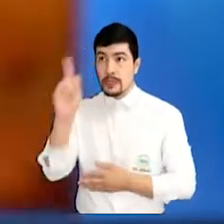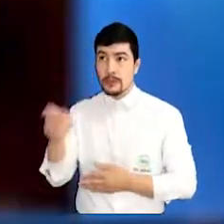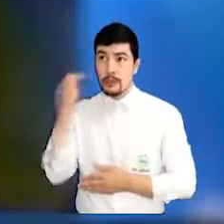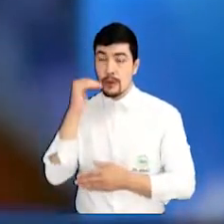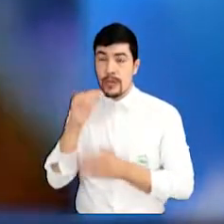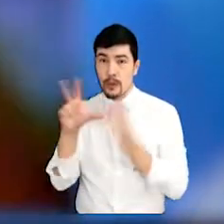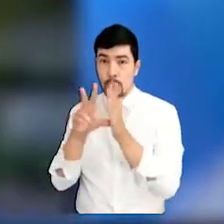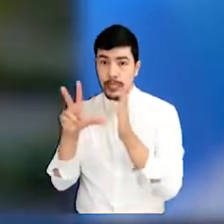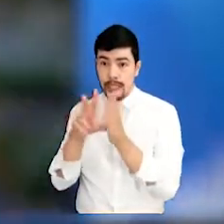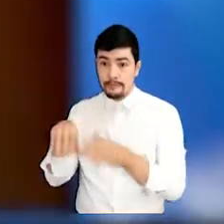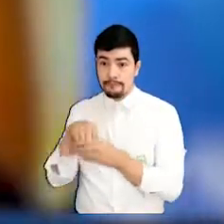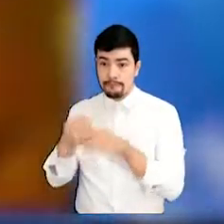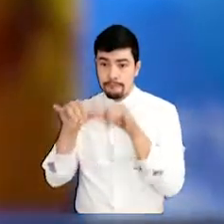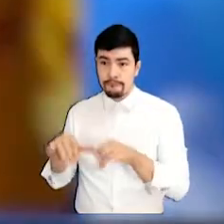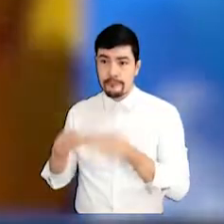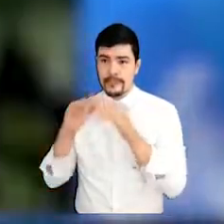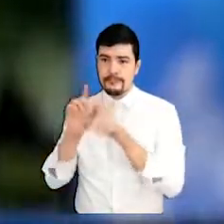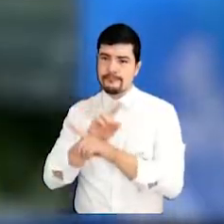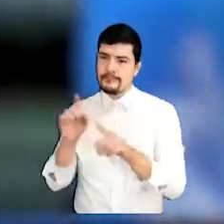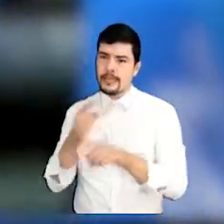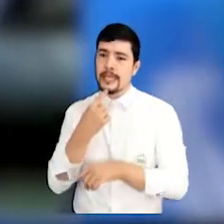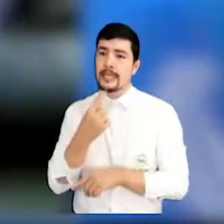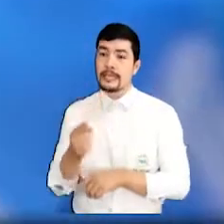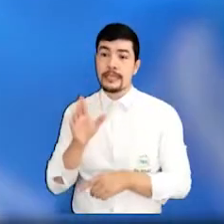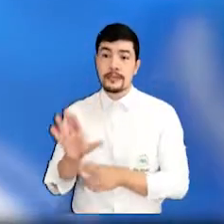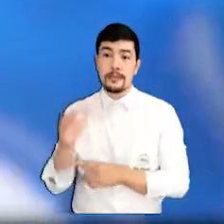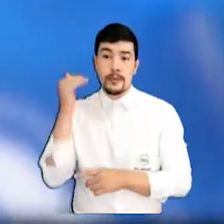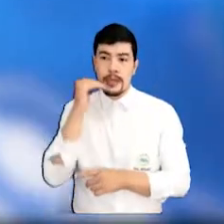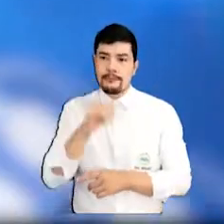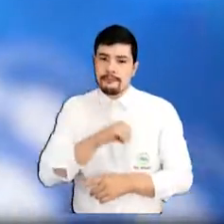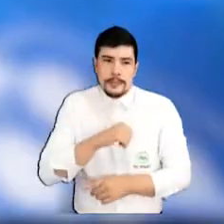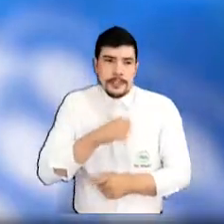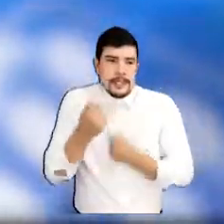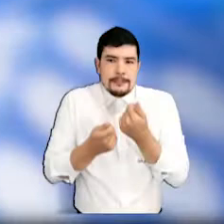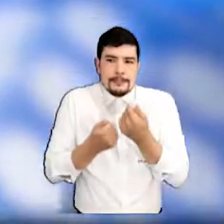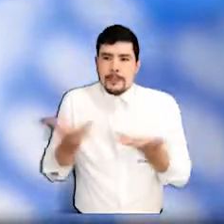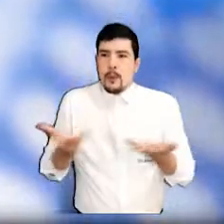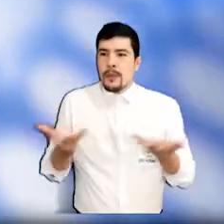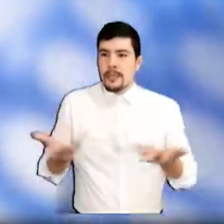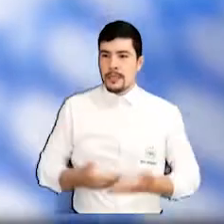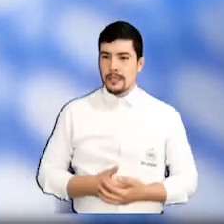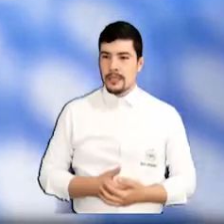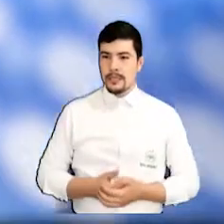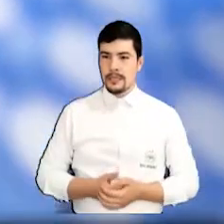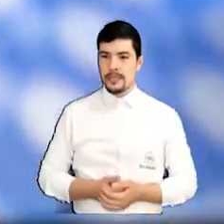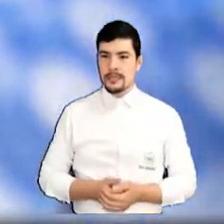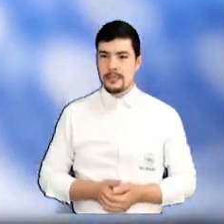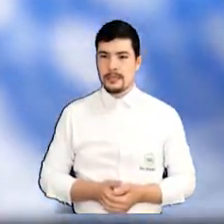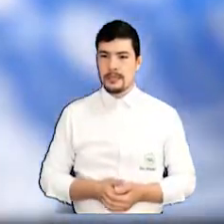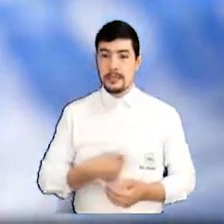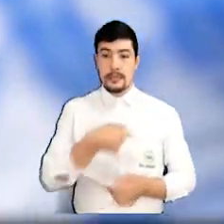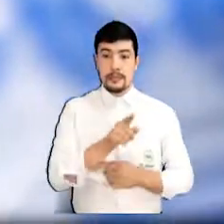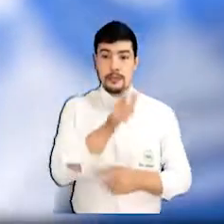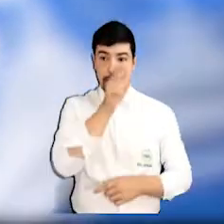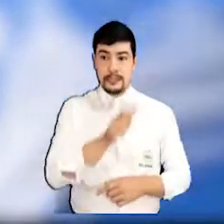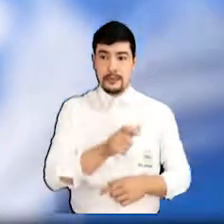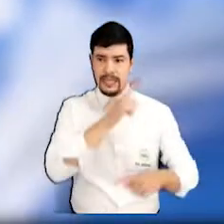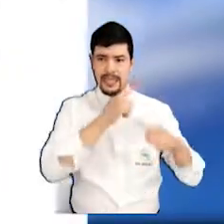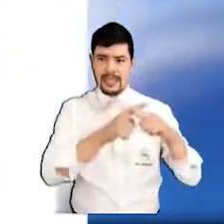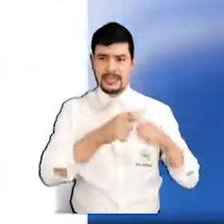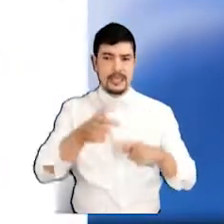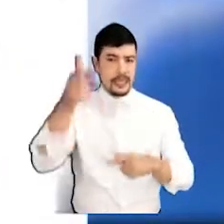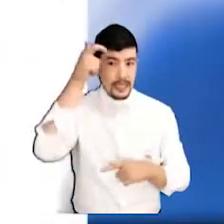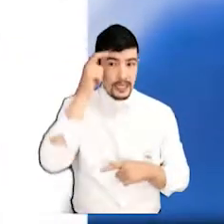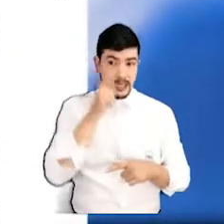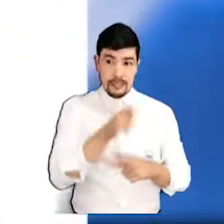belleza, que fue diagnosticada con coronavirus el pasado 18 de marzo, realiza la solicitud luego de que un juez de la capital santandereana